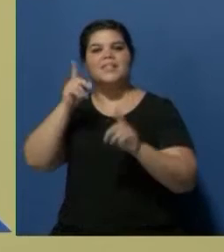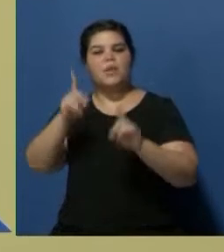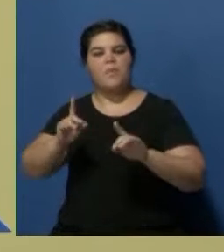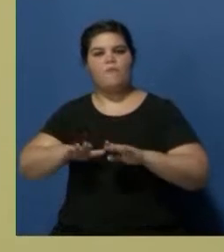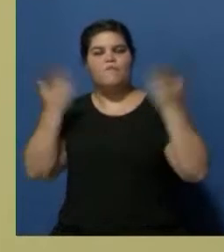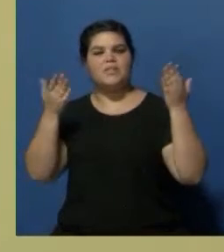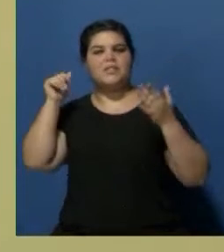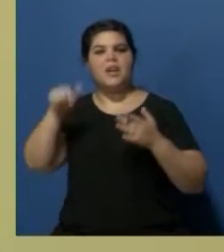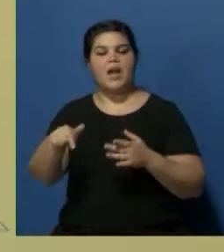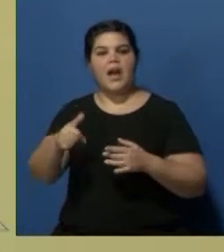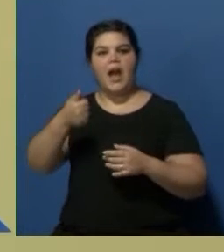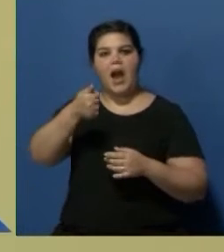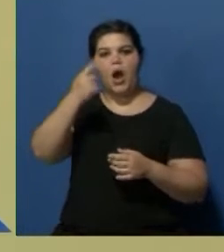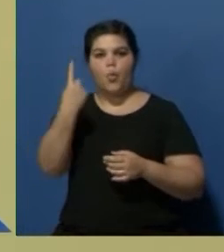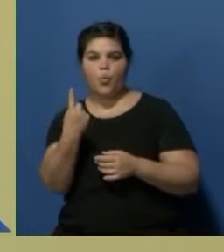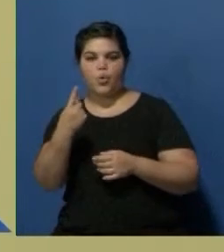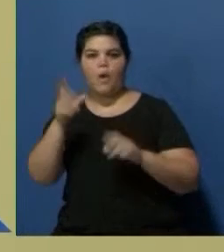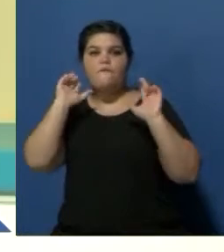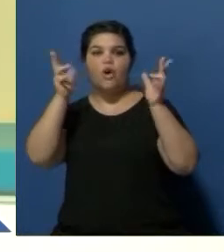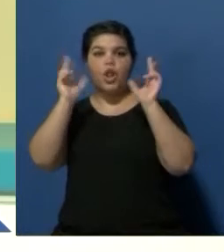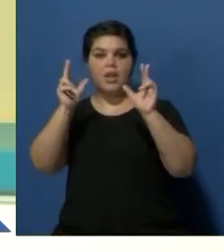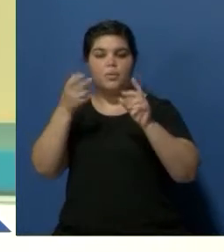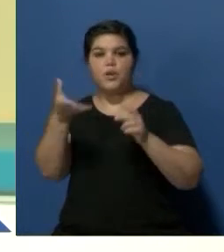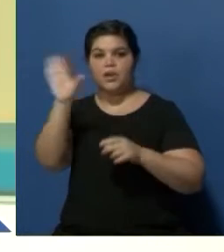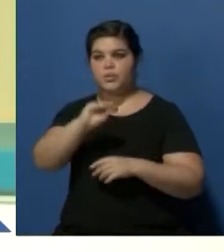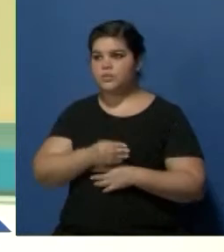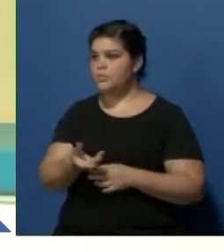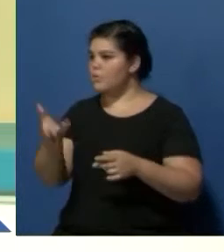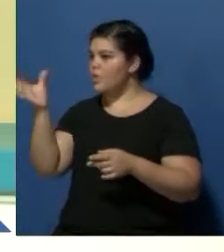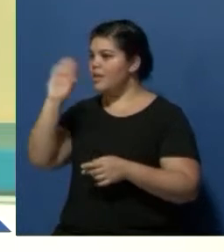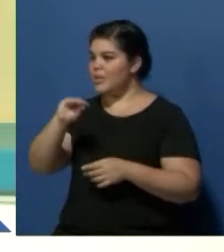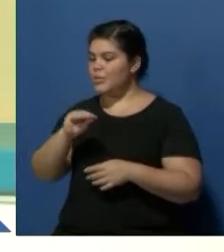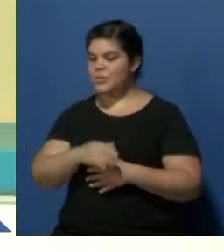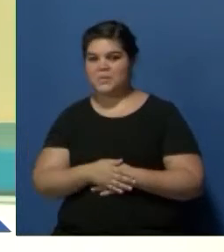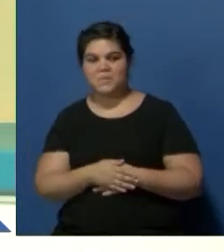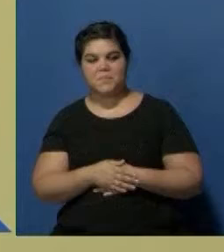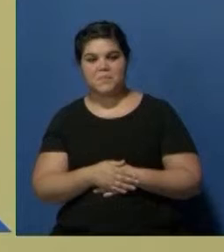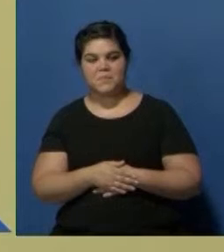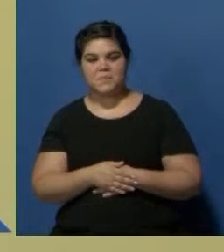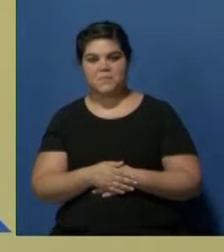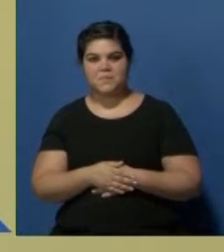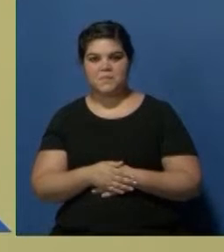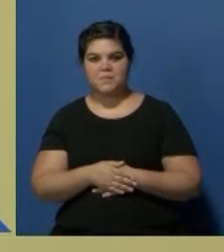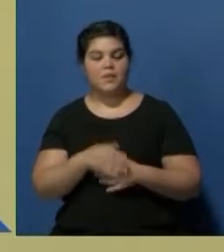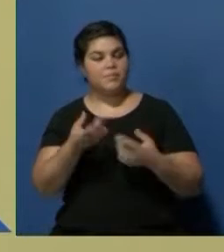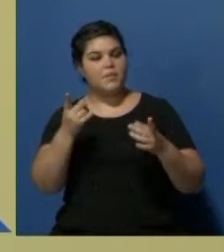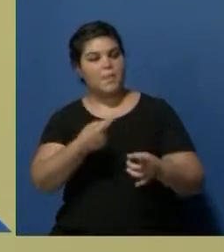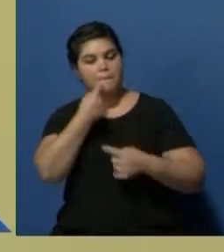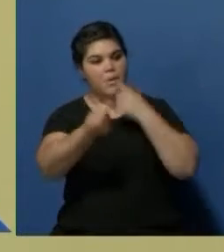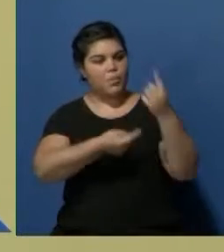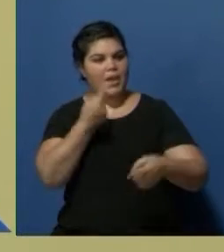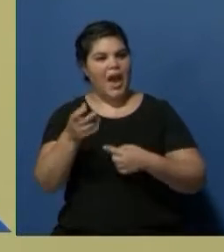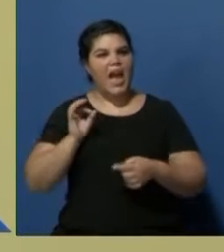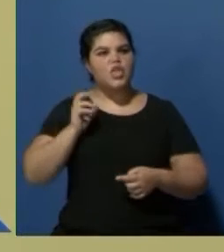título clausura de la A1 en vóley. ¿Cómo estás? Buenas noches. ¿Qué tal, Gastón? Buenas noches. Bueno, preguntarte eso, 38